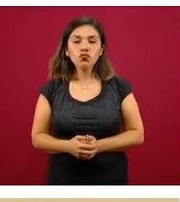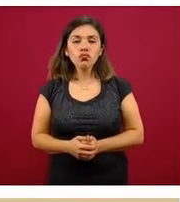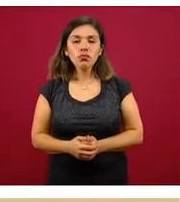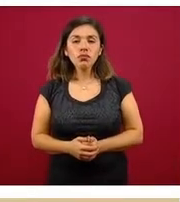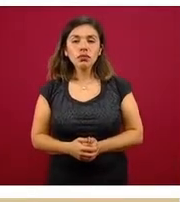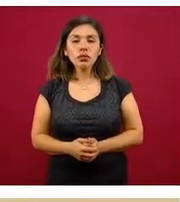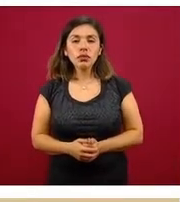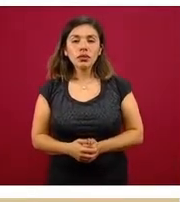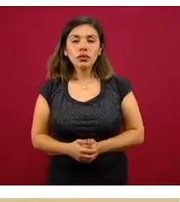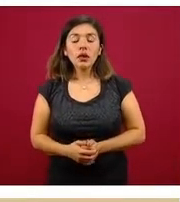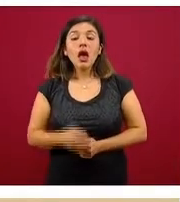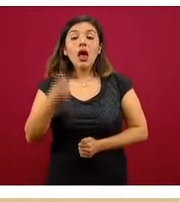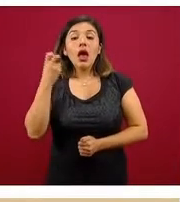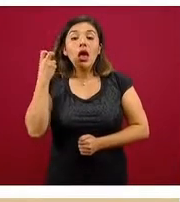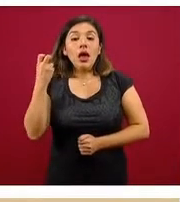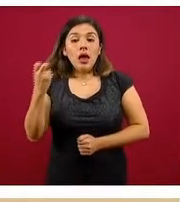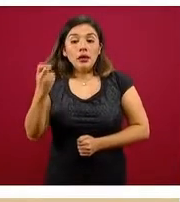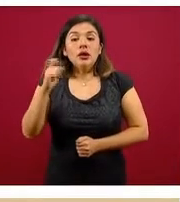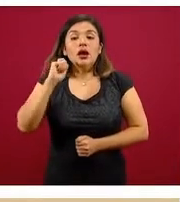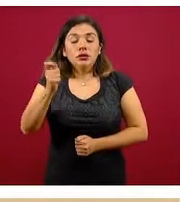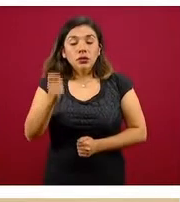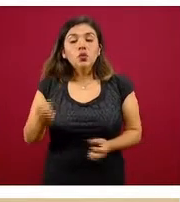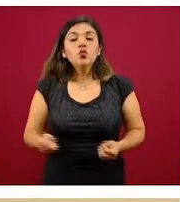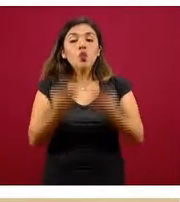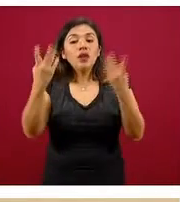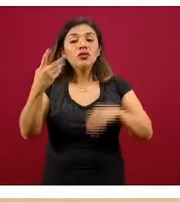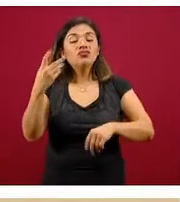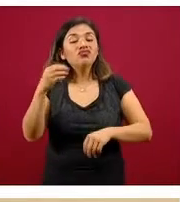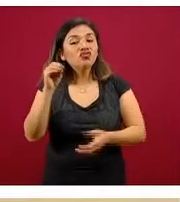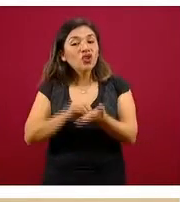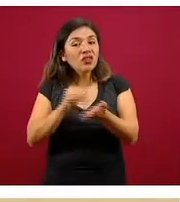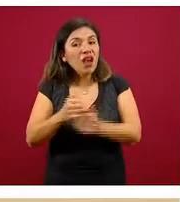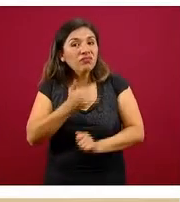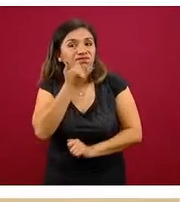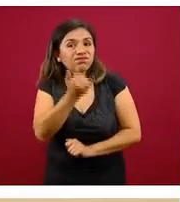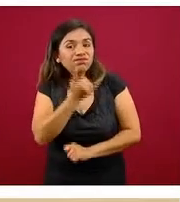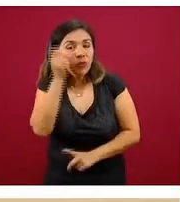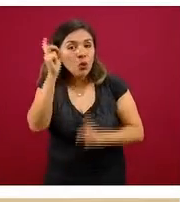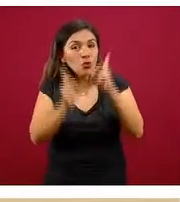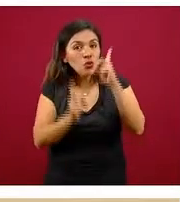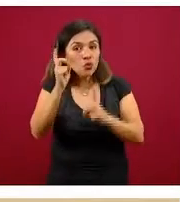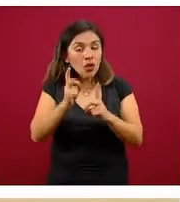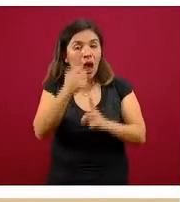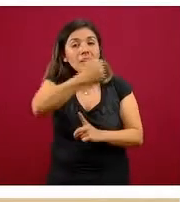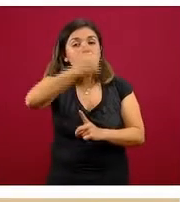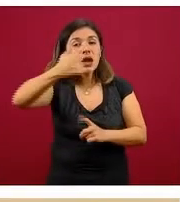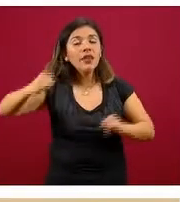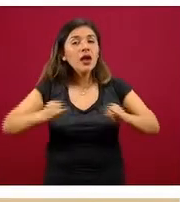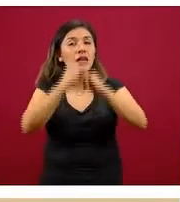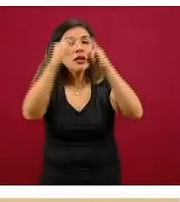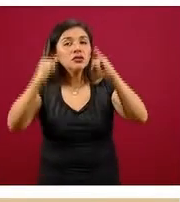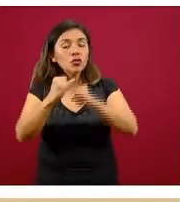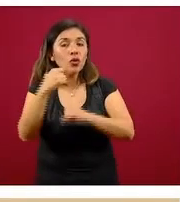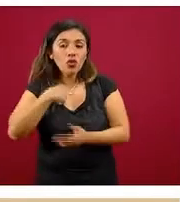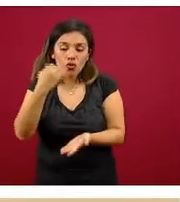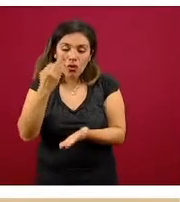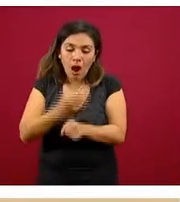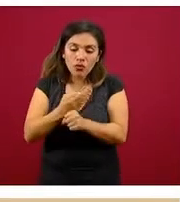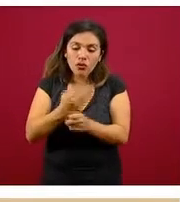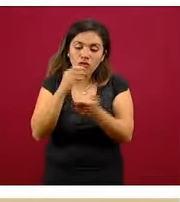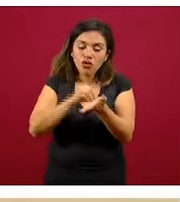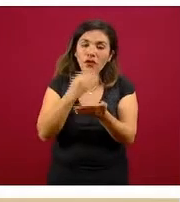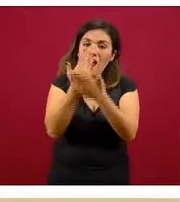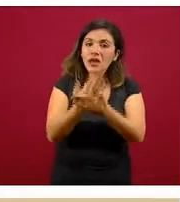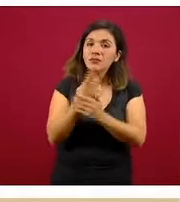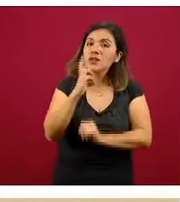es precisamente la distribución de los casos aún sospechosos y además por institución en donde estamos esperando